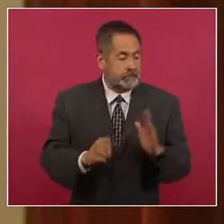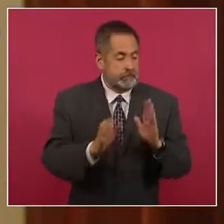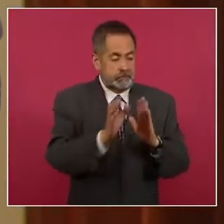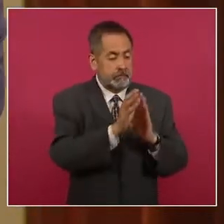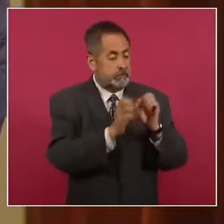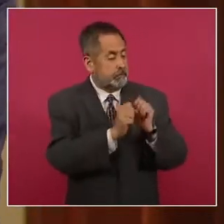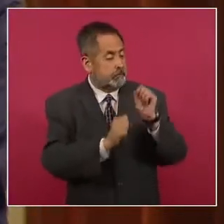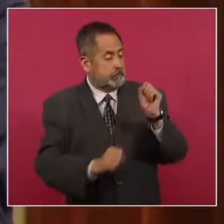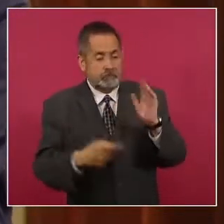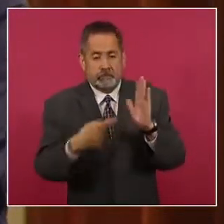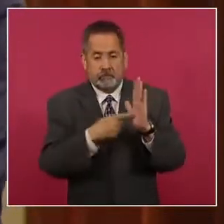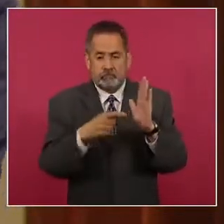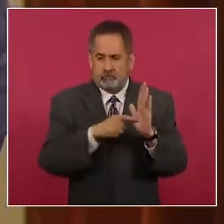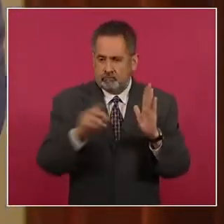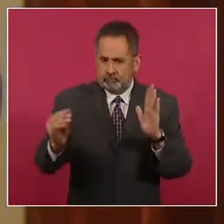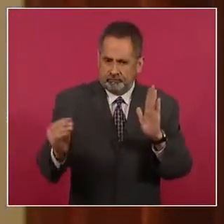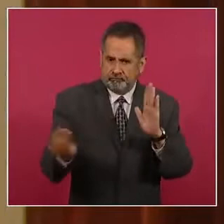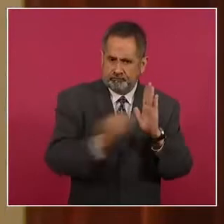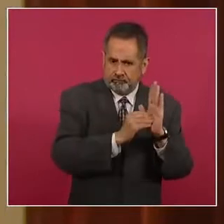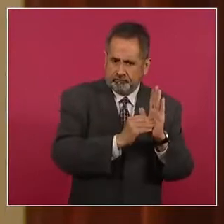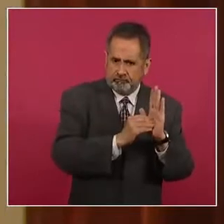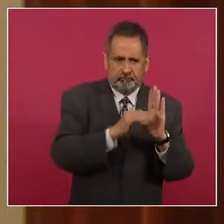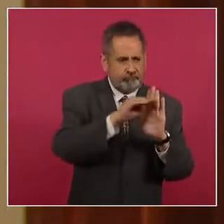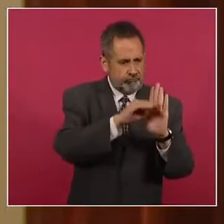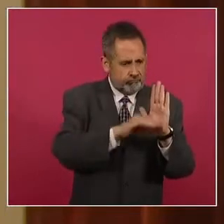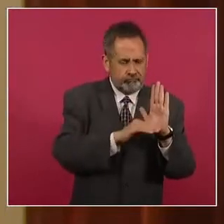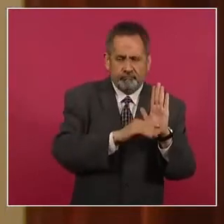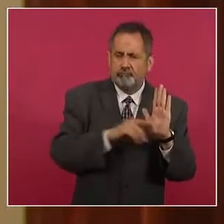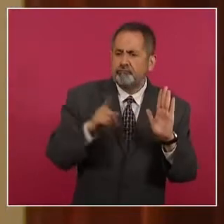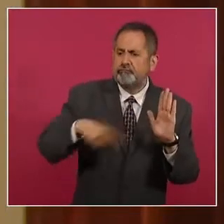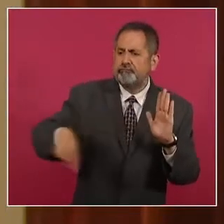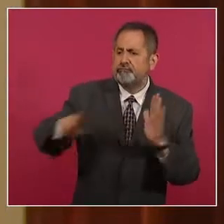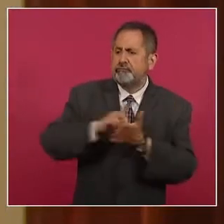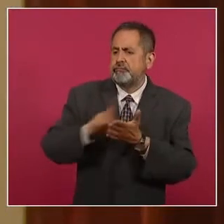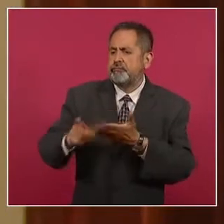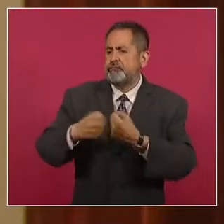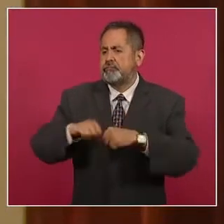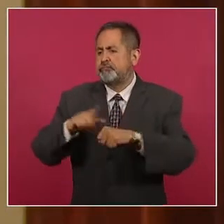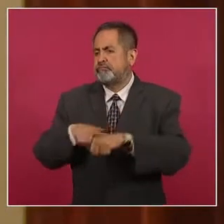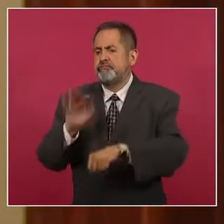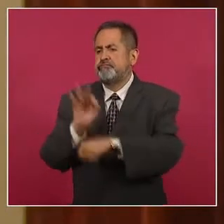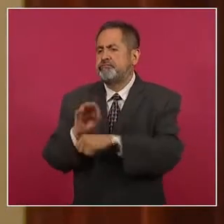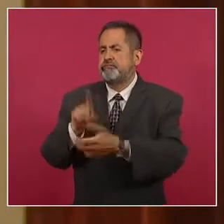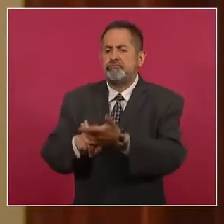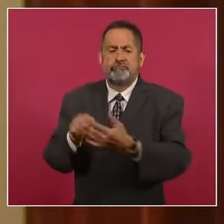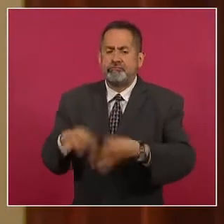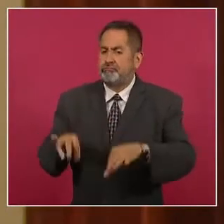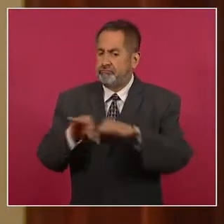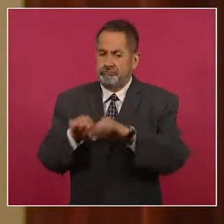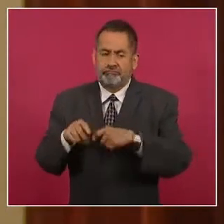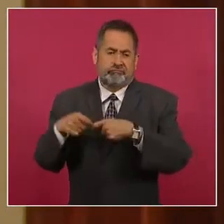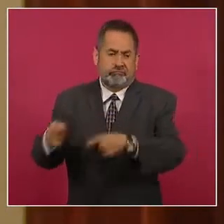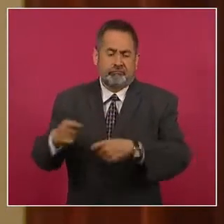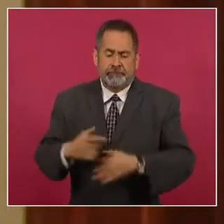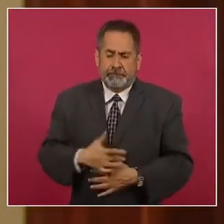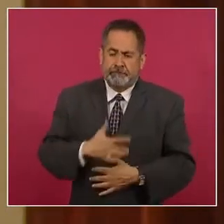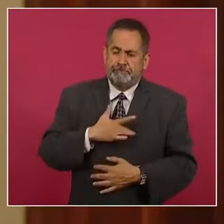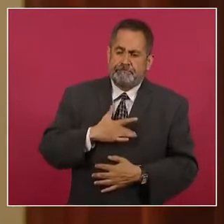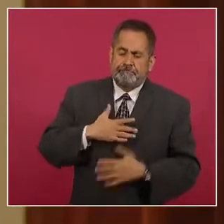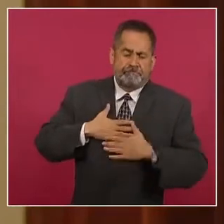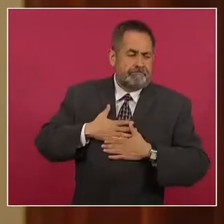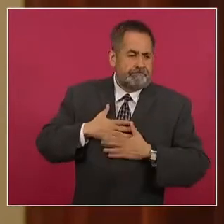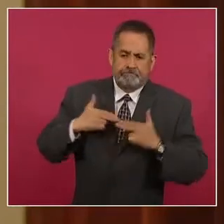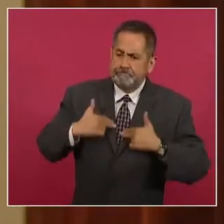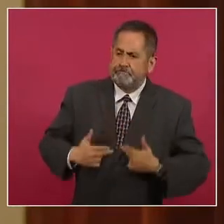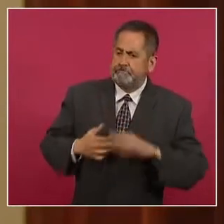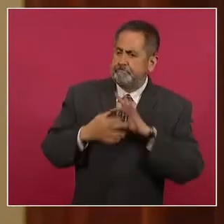constitucional derechos sociales muy importantes, humanos.